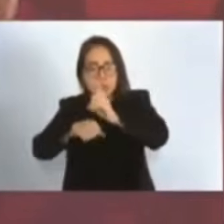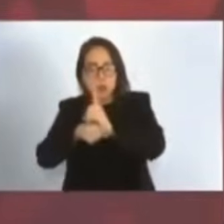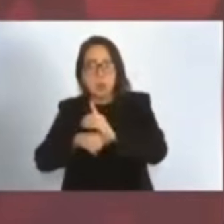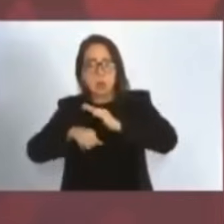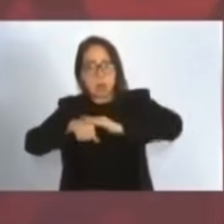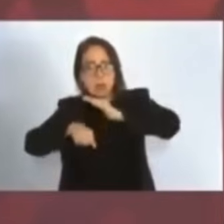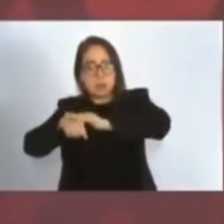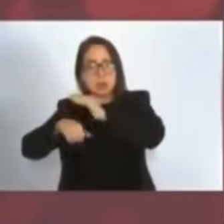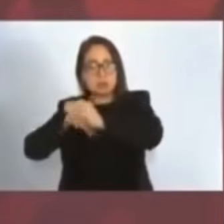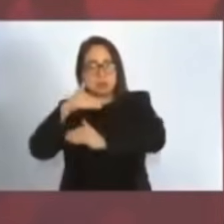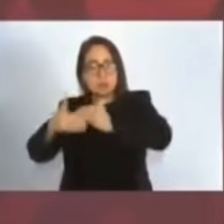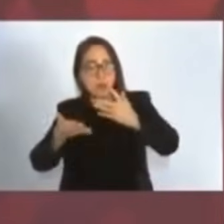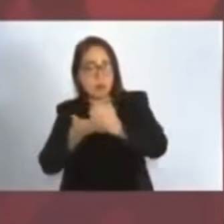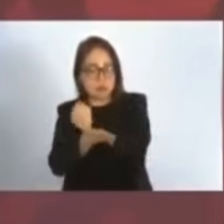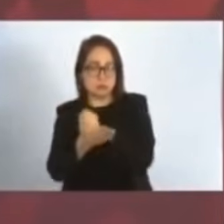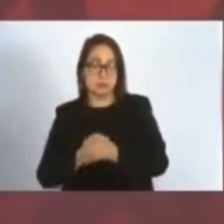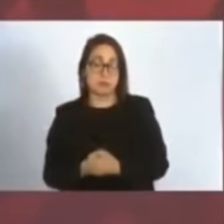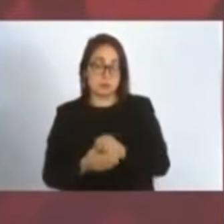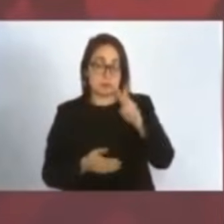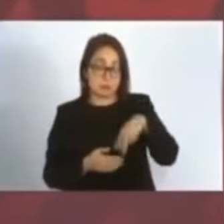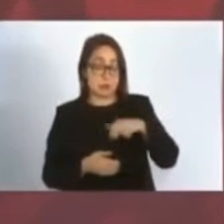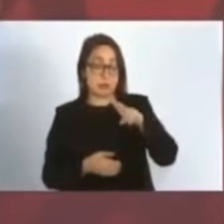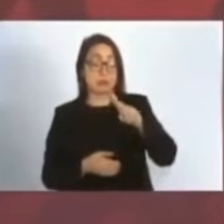36 años, desde